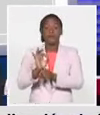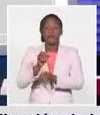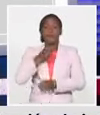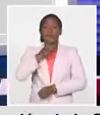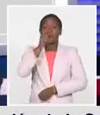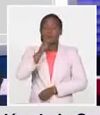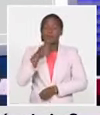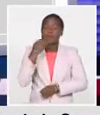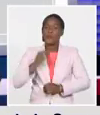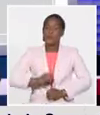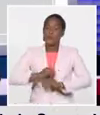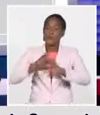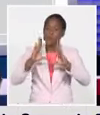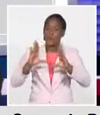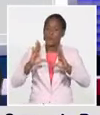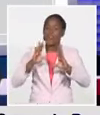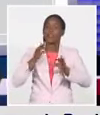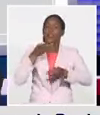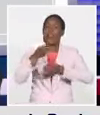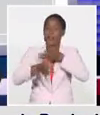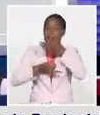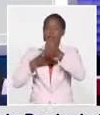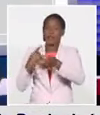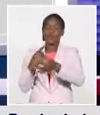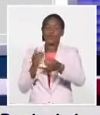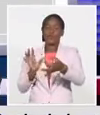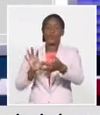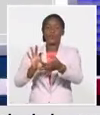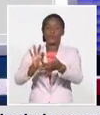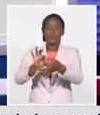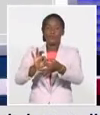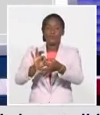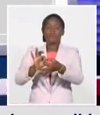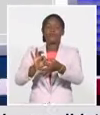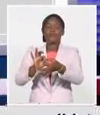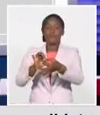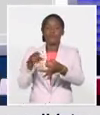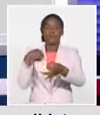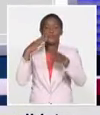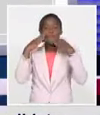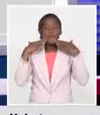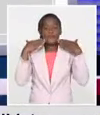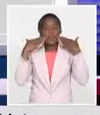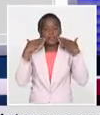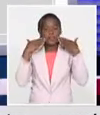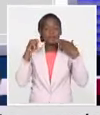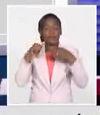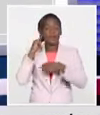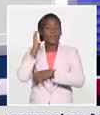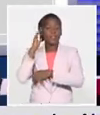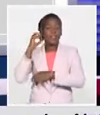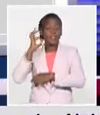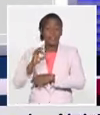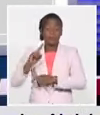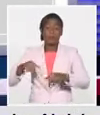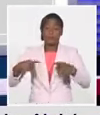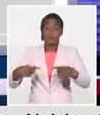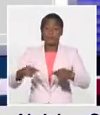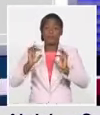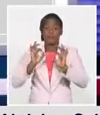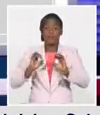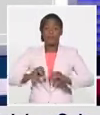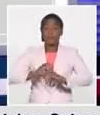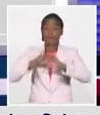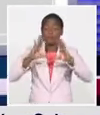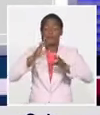buenos días. Nos alegramos mucho saludarte en esta conferencia de prensa que cada mañana ofrece nuestro Ministerio